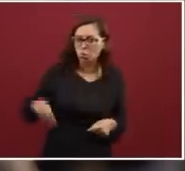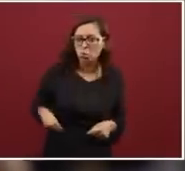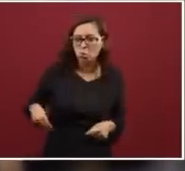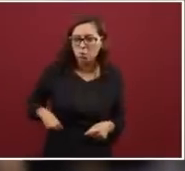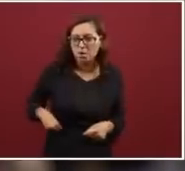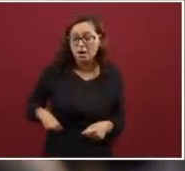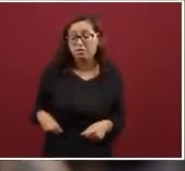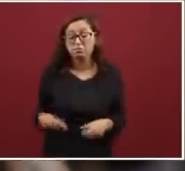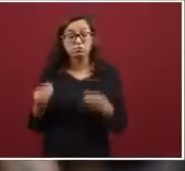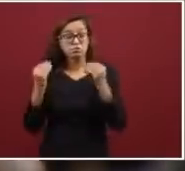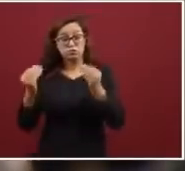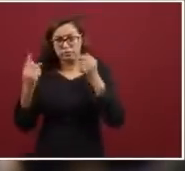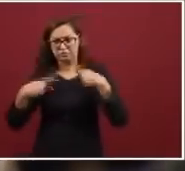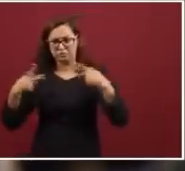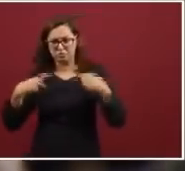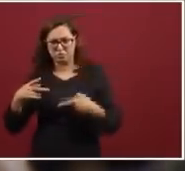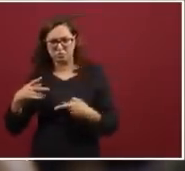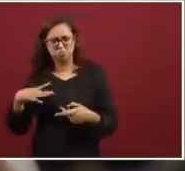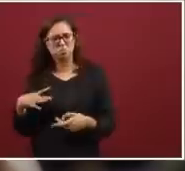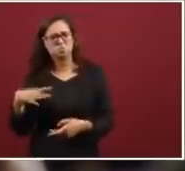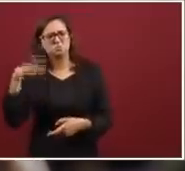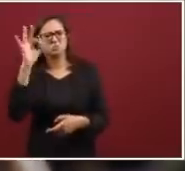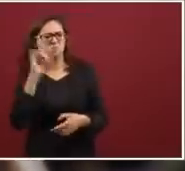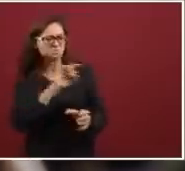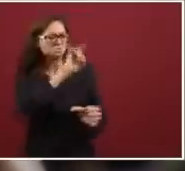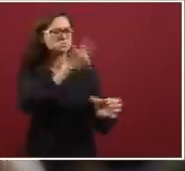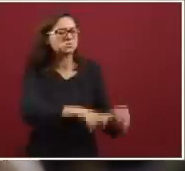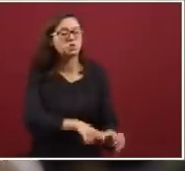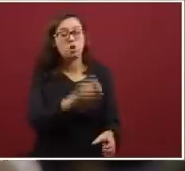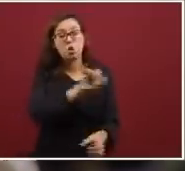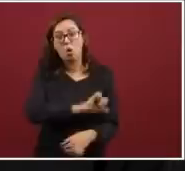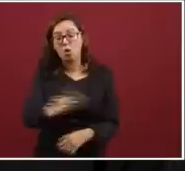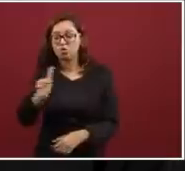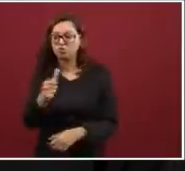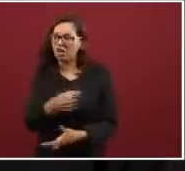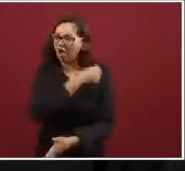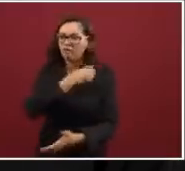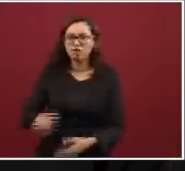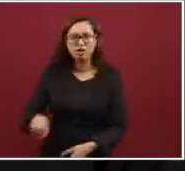decisión propia, otros efectivamente son forzados a ello.